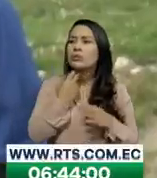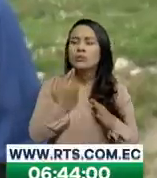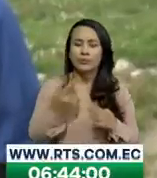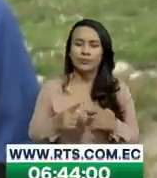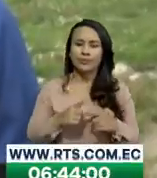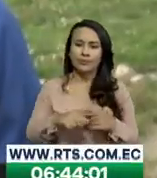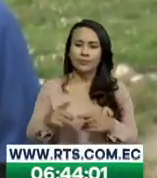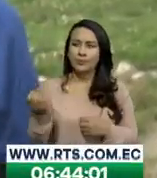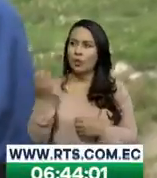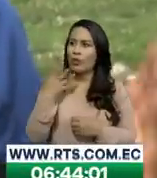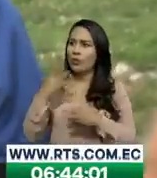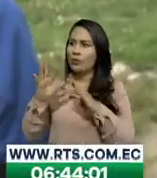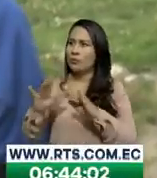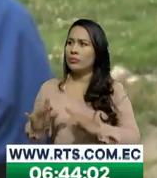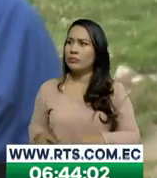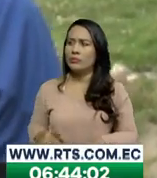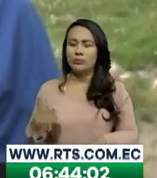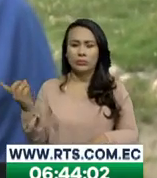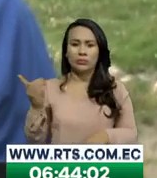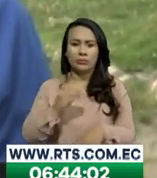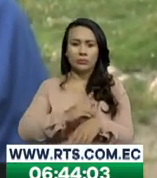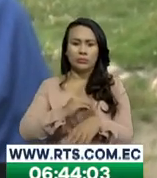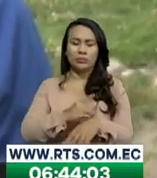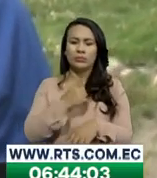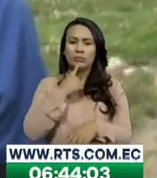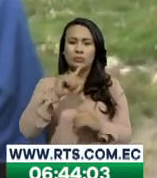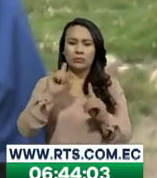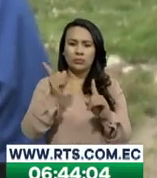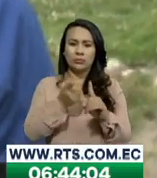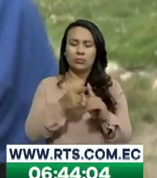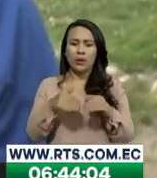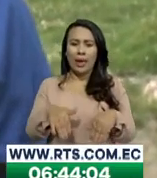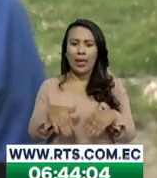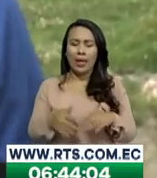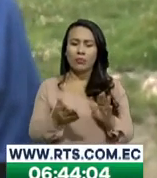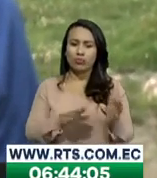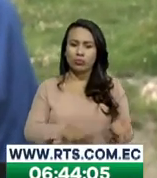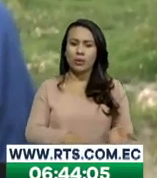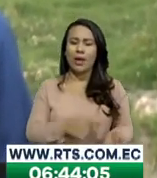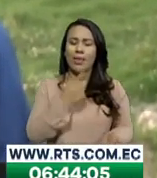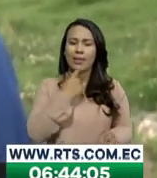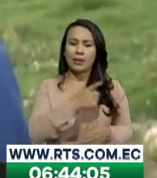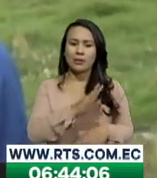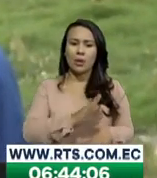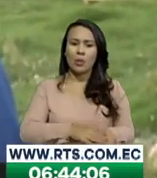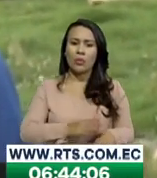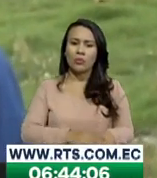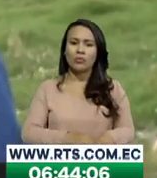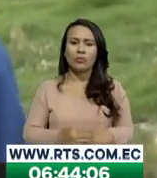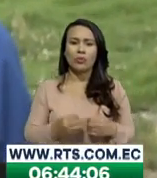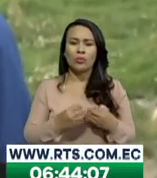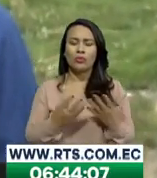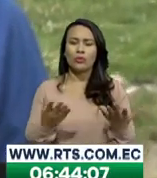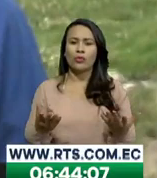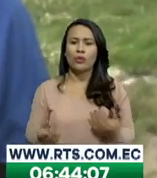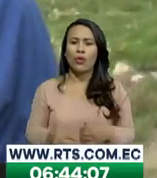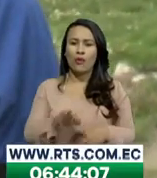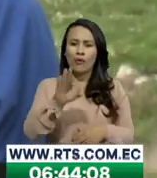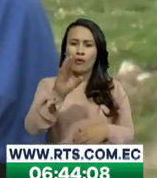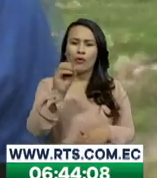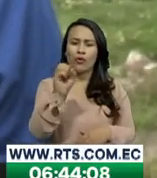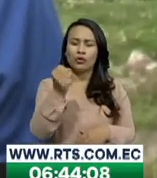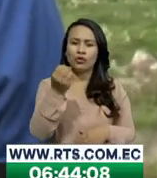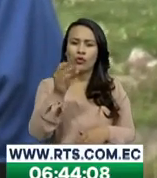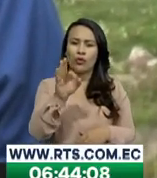en el informe que se hizo la anoxia, el primer perro que había muerto, dijeron que fue demasiado fósforo que tenía la